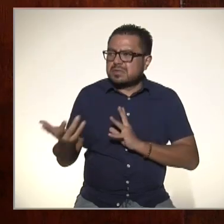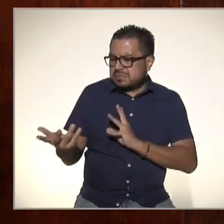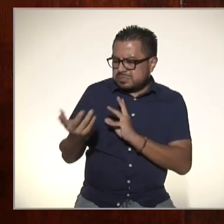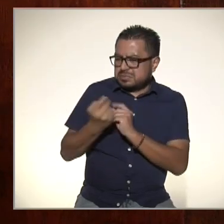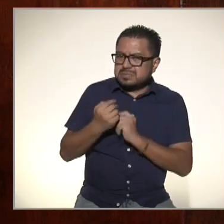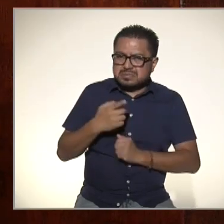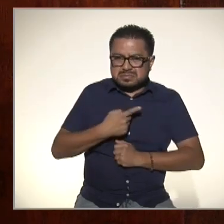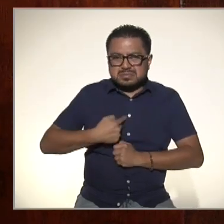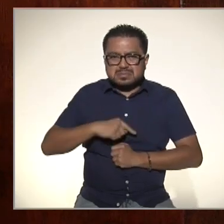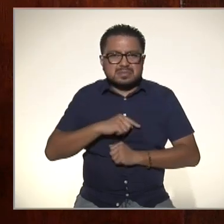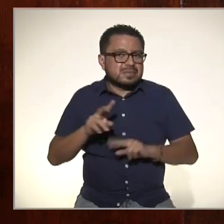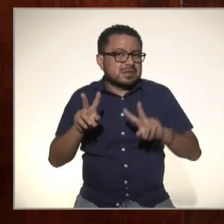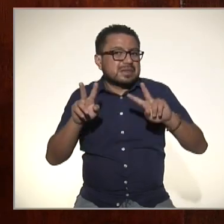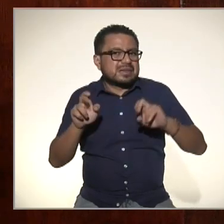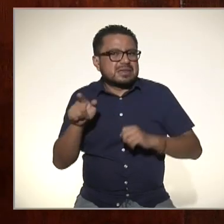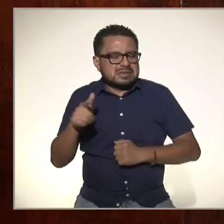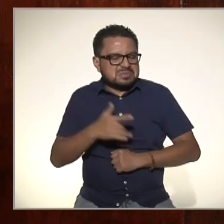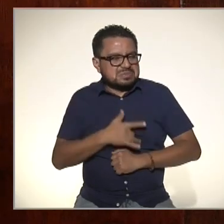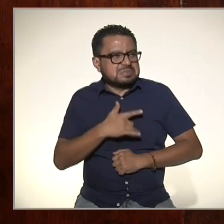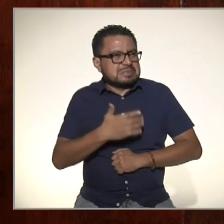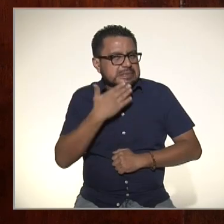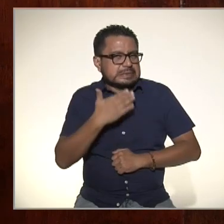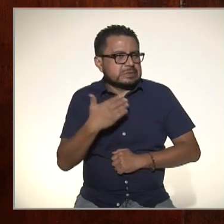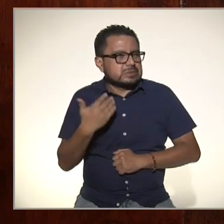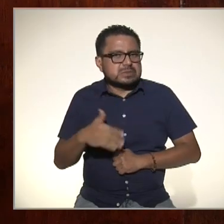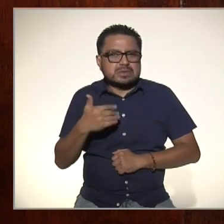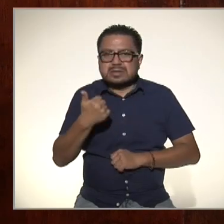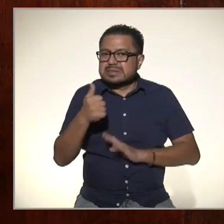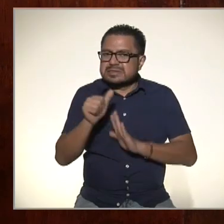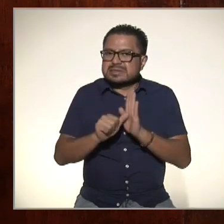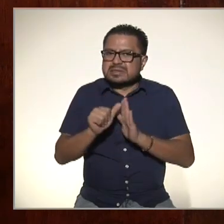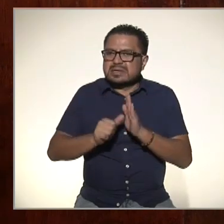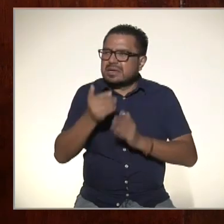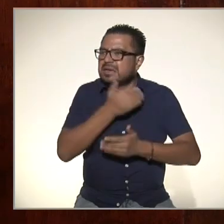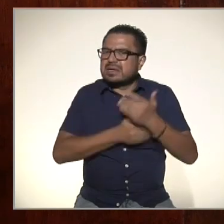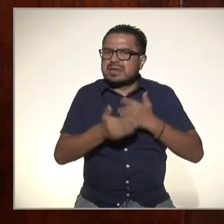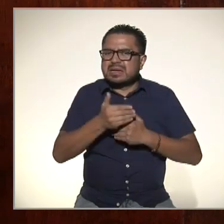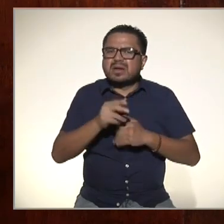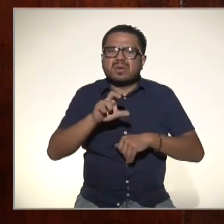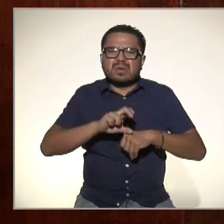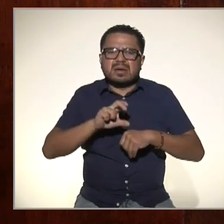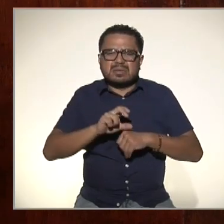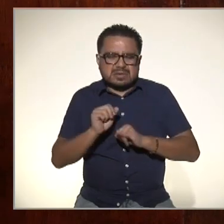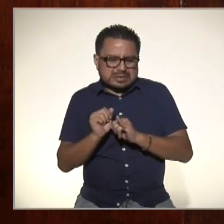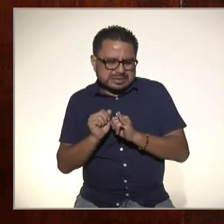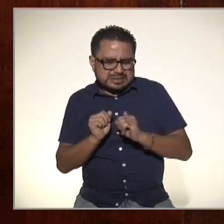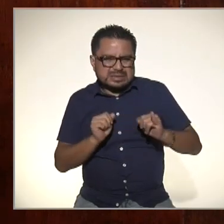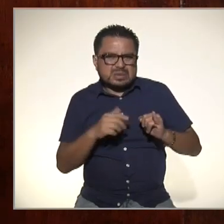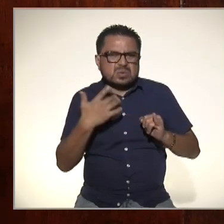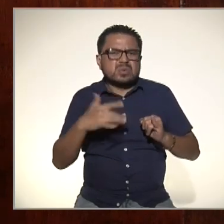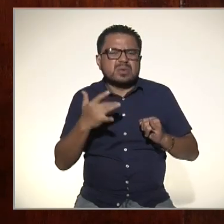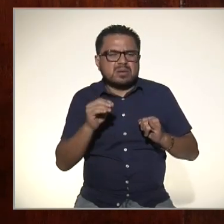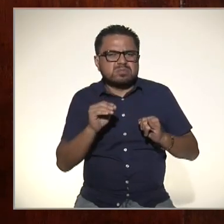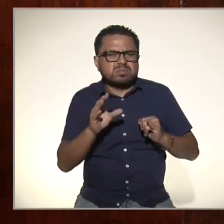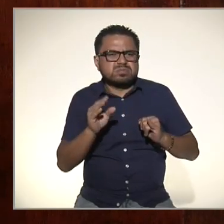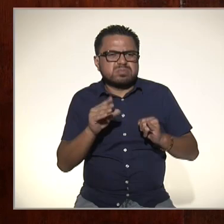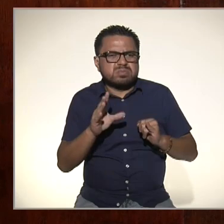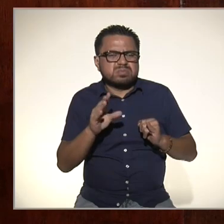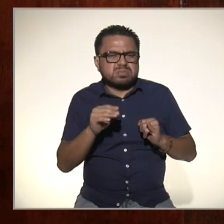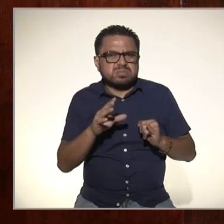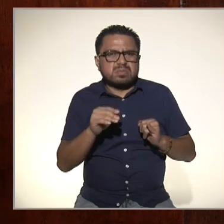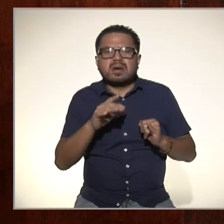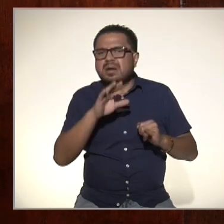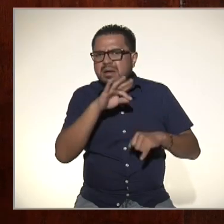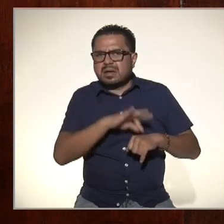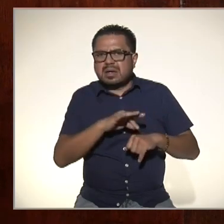Y el tema le cae como anillo al dedo, pues hace 6 meses tuvo en el testículo izquierdo unas punzadas y el médico general le